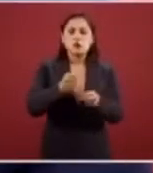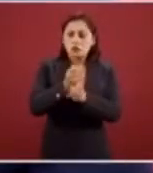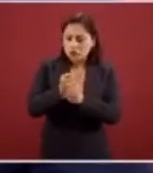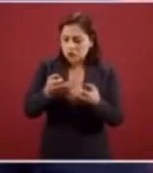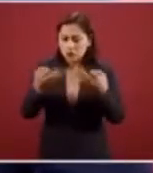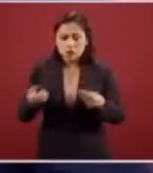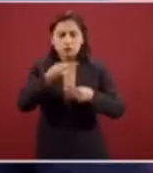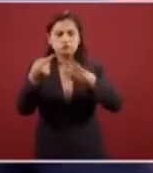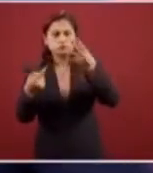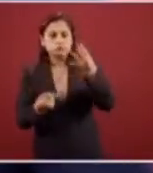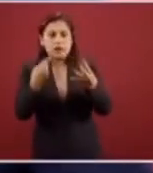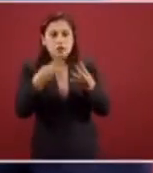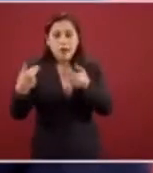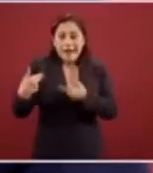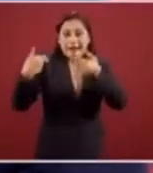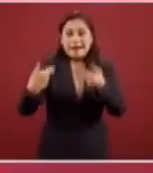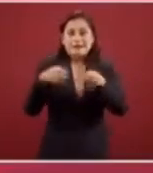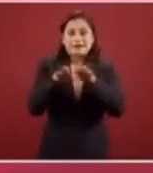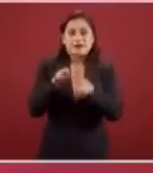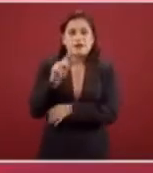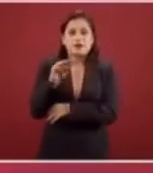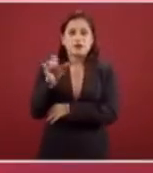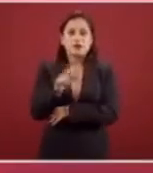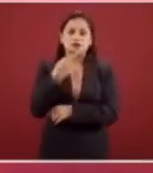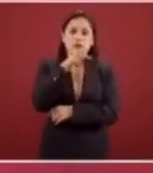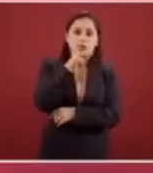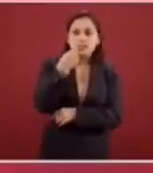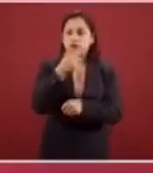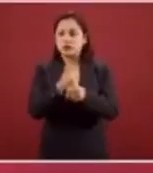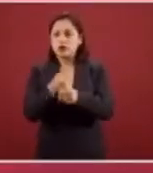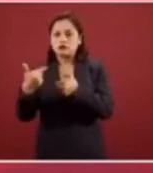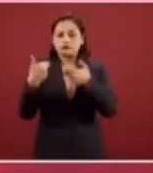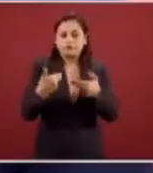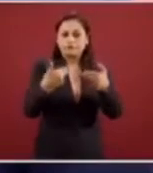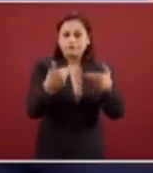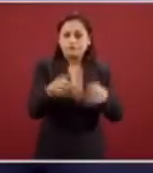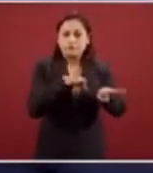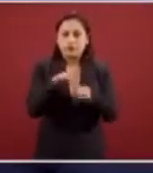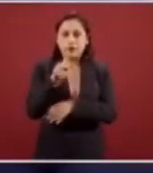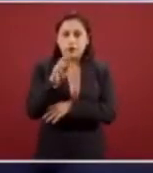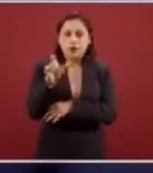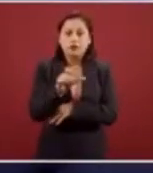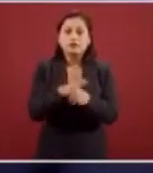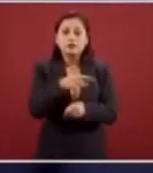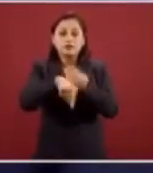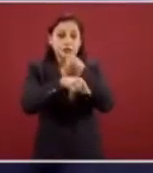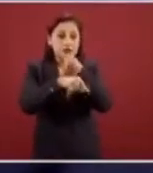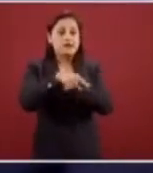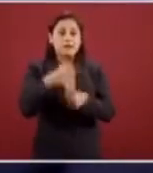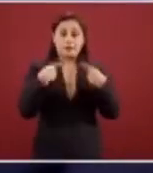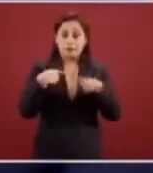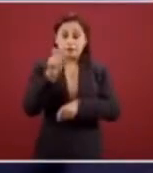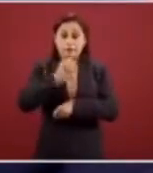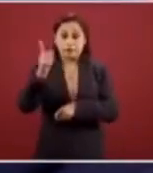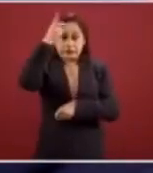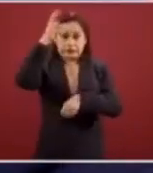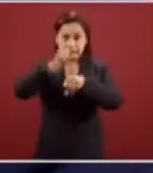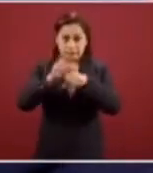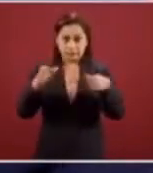Pemex, sus abuelos trabajaron en Pemex, que quieren mucho a la empresa. Estoy hablando de los técnicos, de los